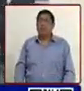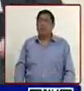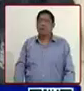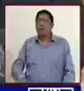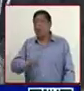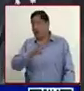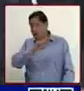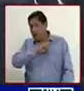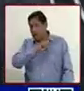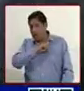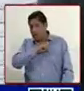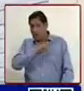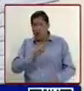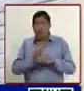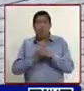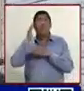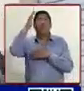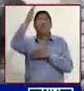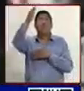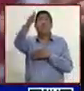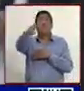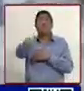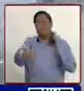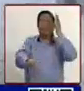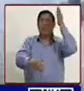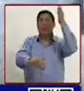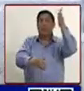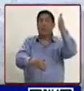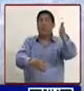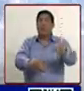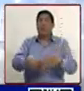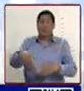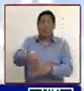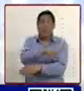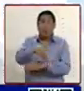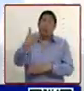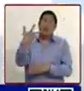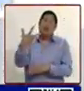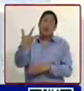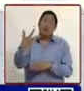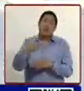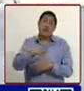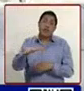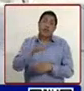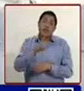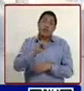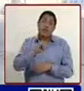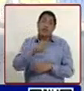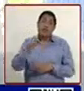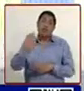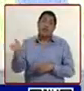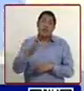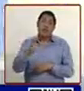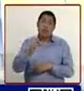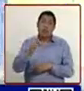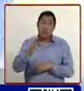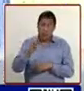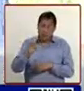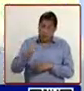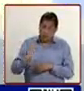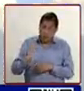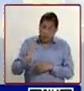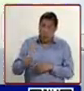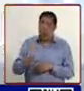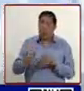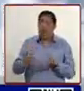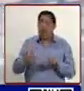La policía remete disparando gran cantidad de gas lacrimógeno. Esta es la calle 3 de Villa El Carmen. Ha retrocedido por sexta ocasión los